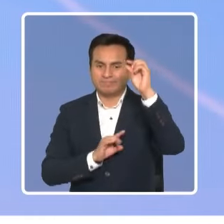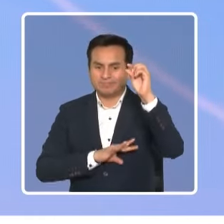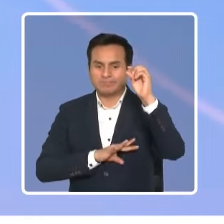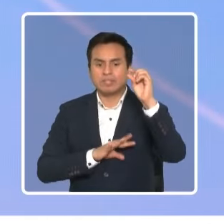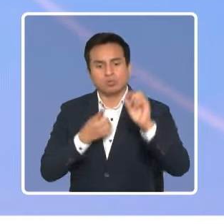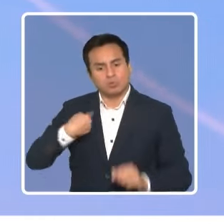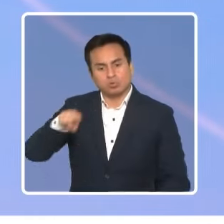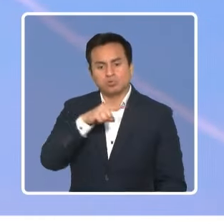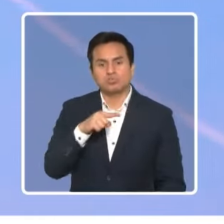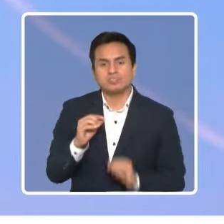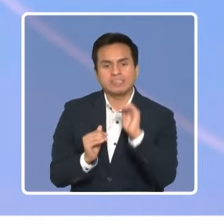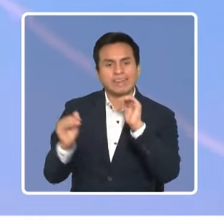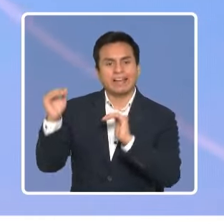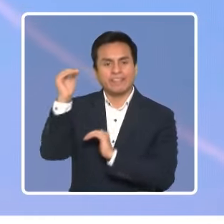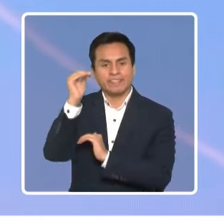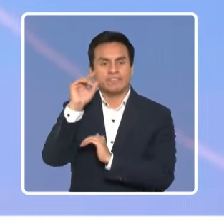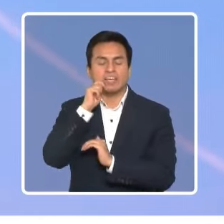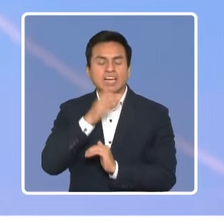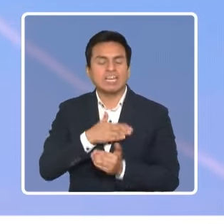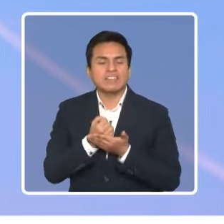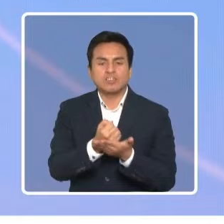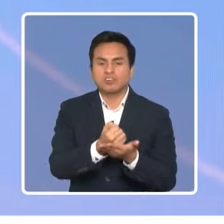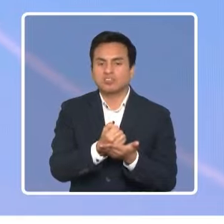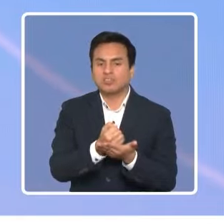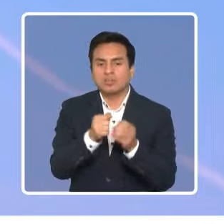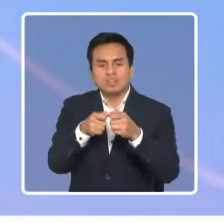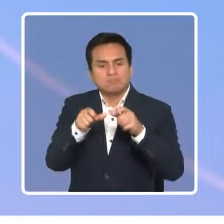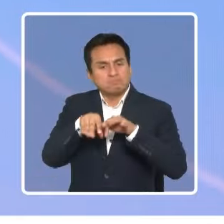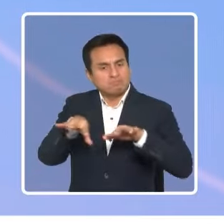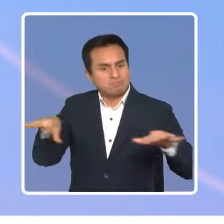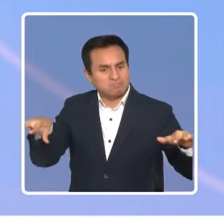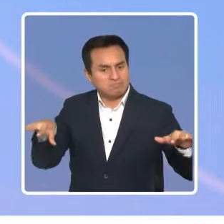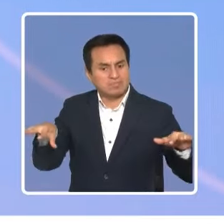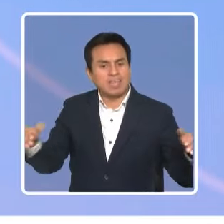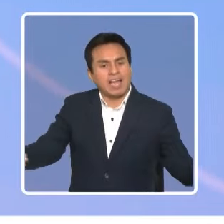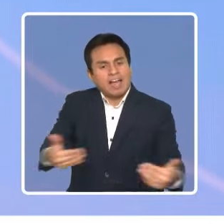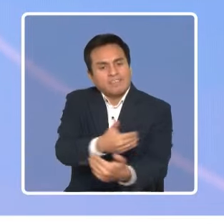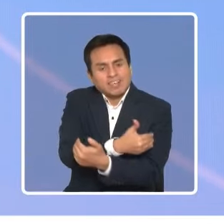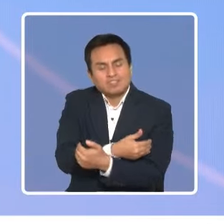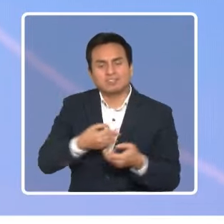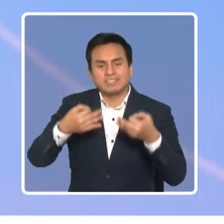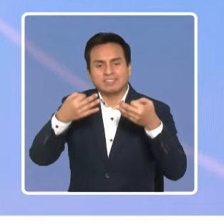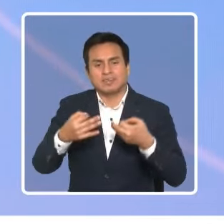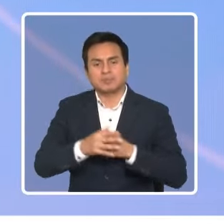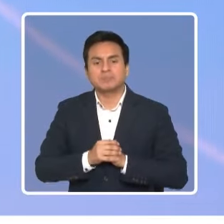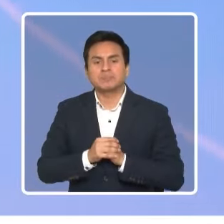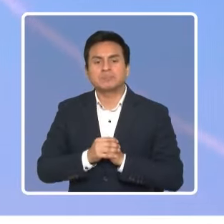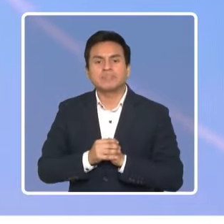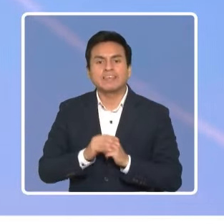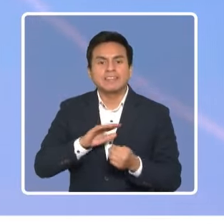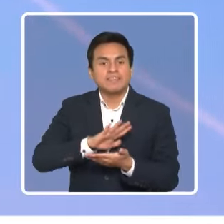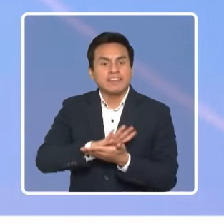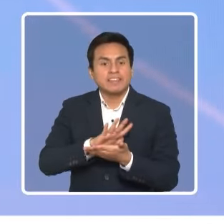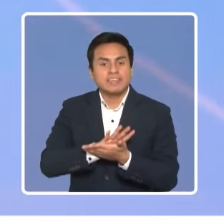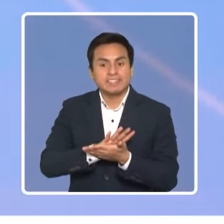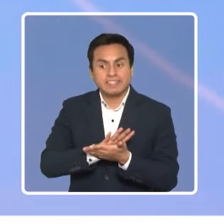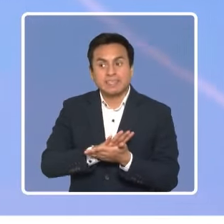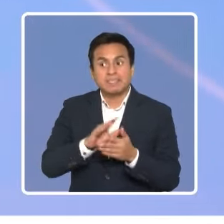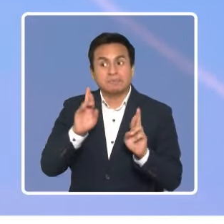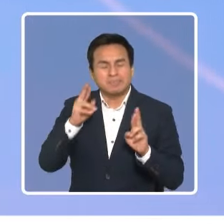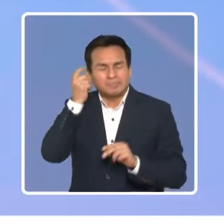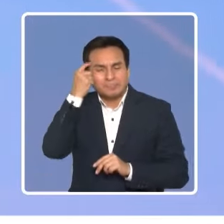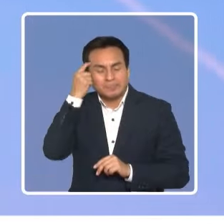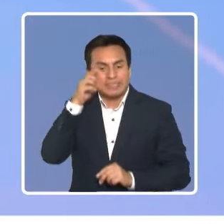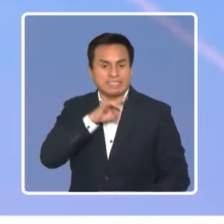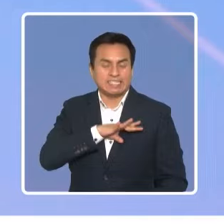ese nosotros grande que es generoso y se expande en un abrazo sincero. En estas fiestas espero